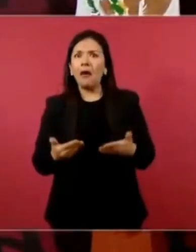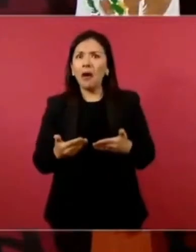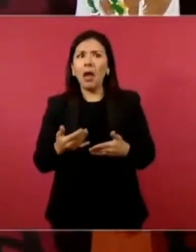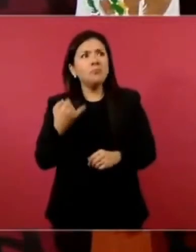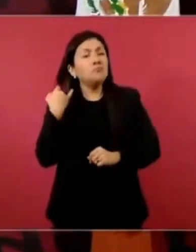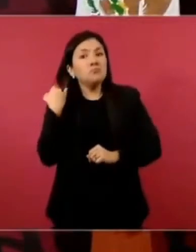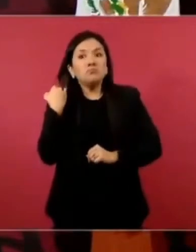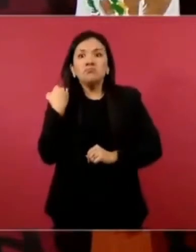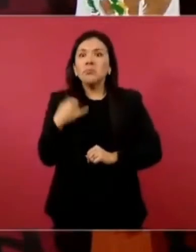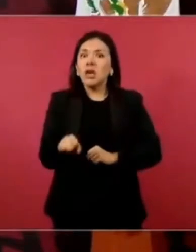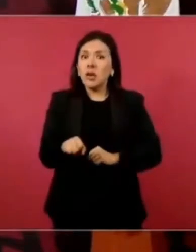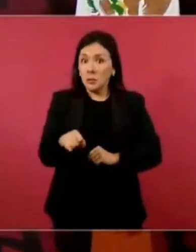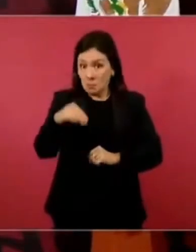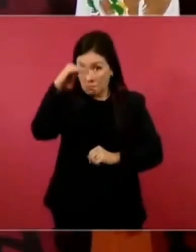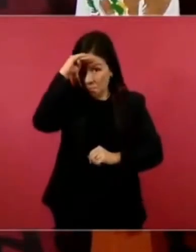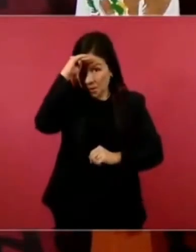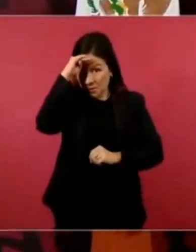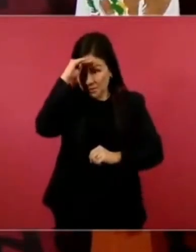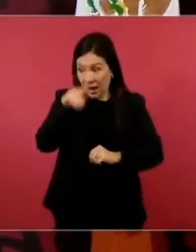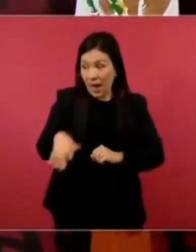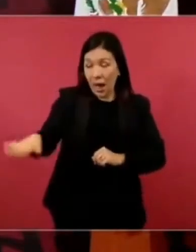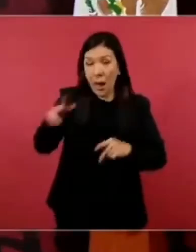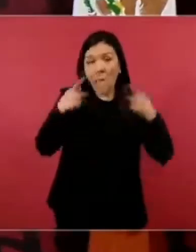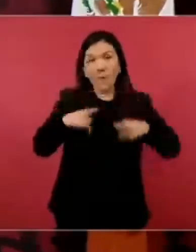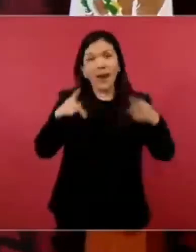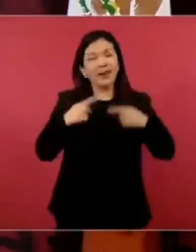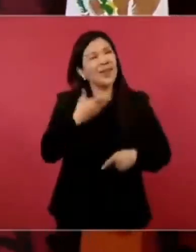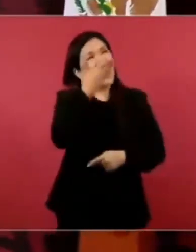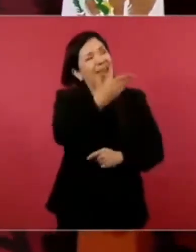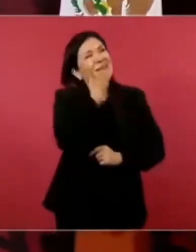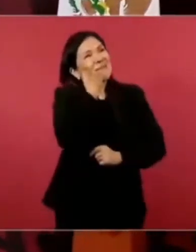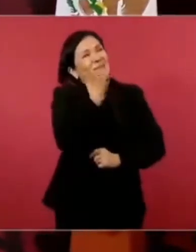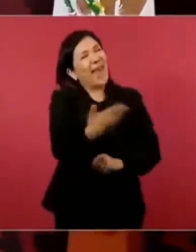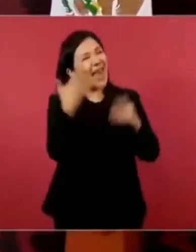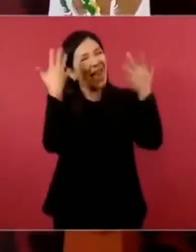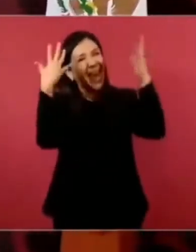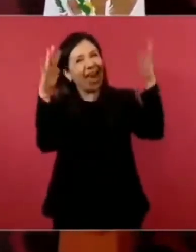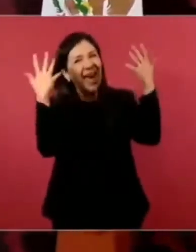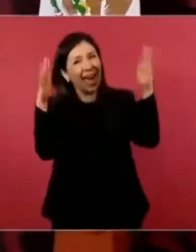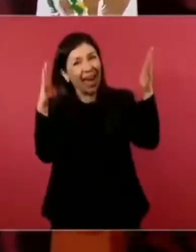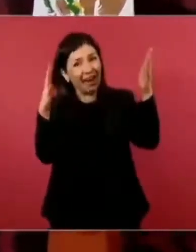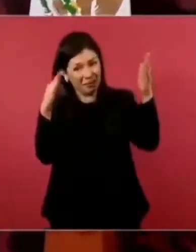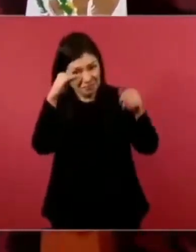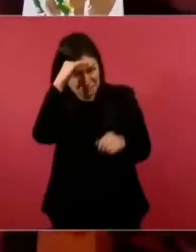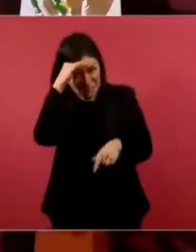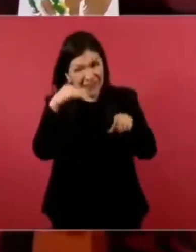Que el pueblo les aplaudiera y